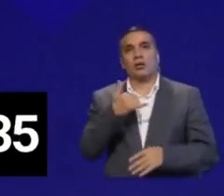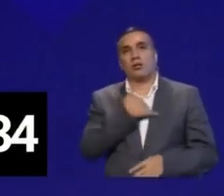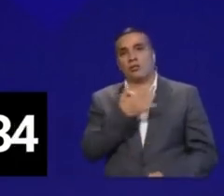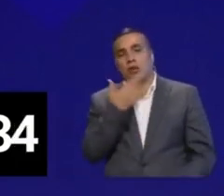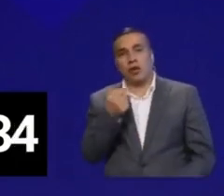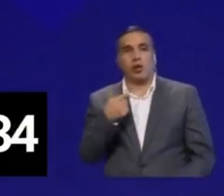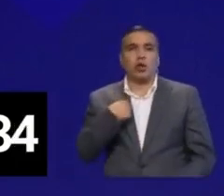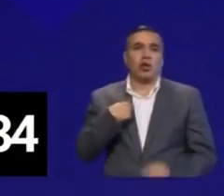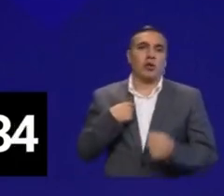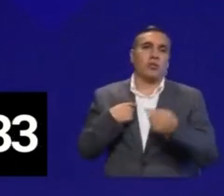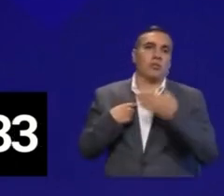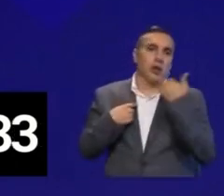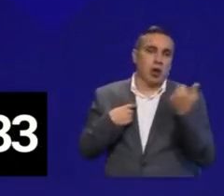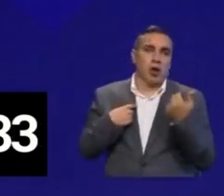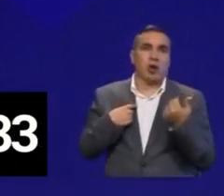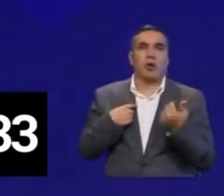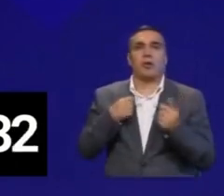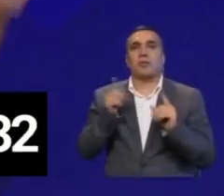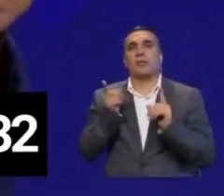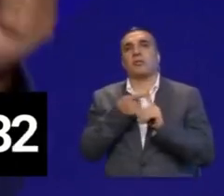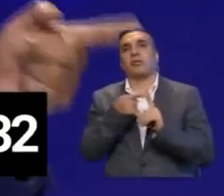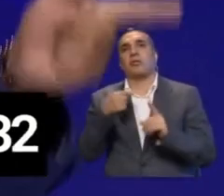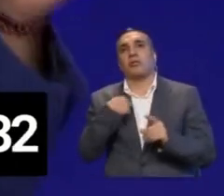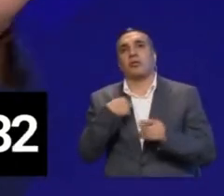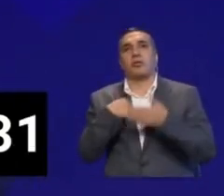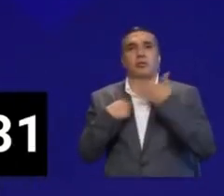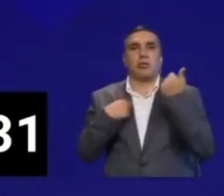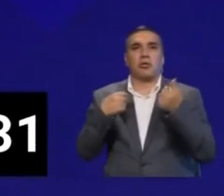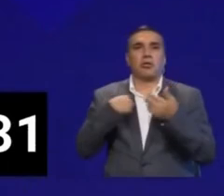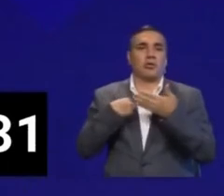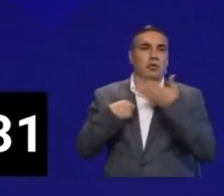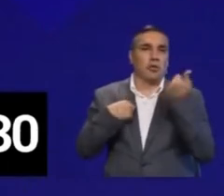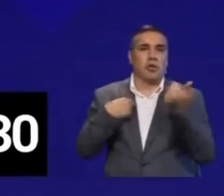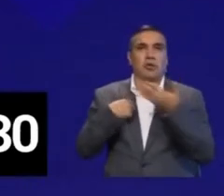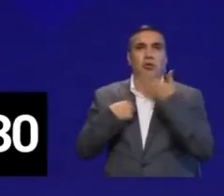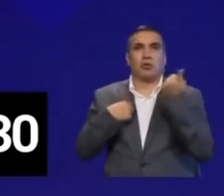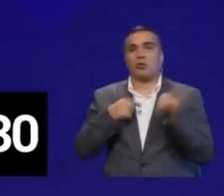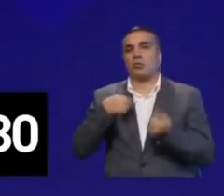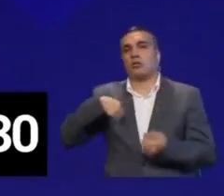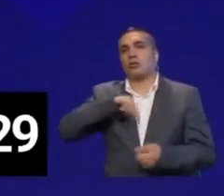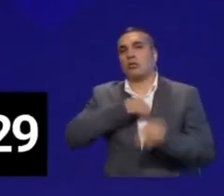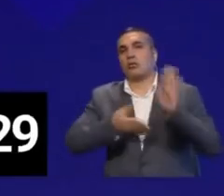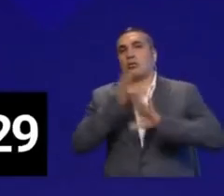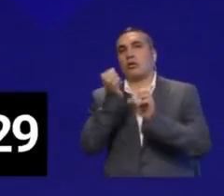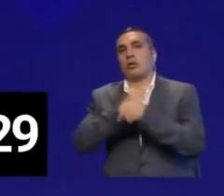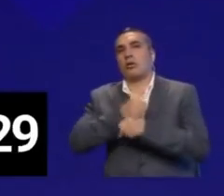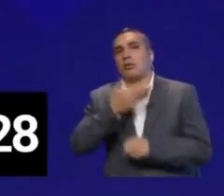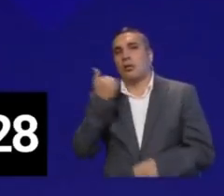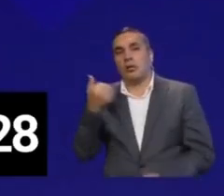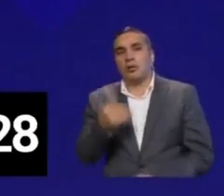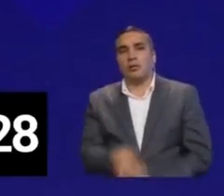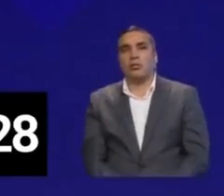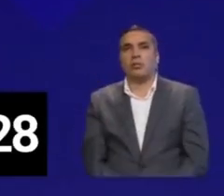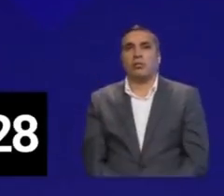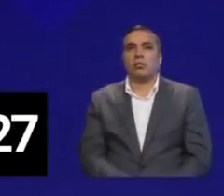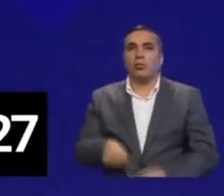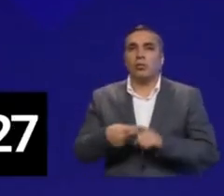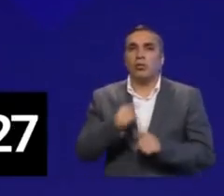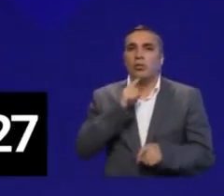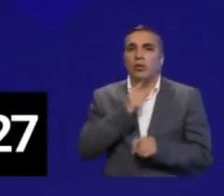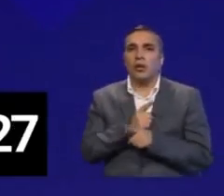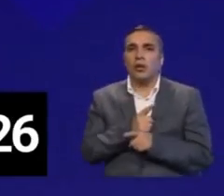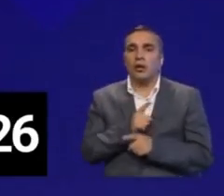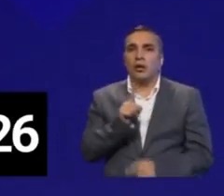mejor, siempre se dice en primera persona, yo soy el mejor, nosotros vamos a hacer lo mejor, cuando